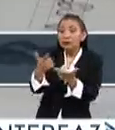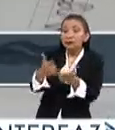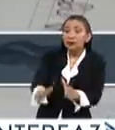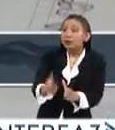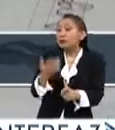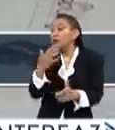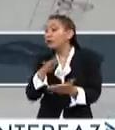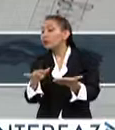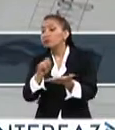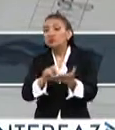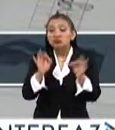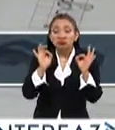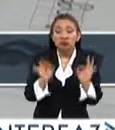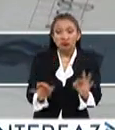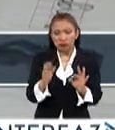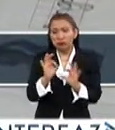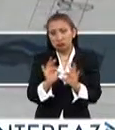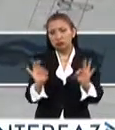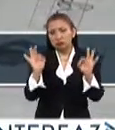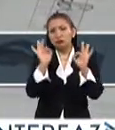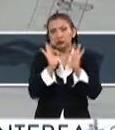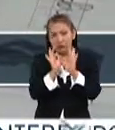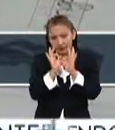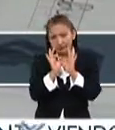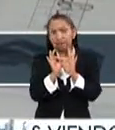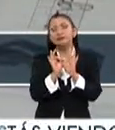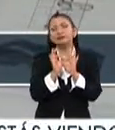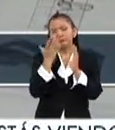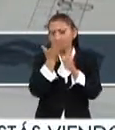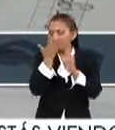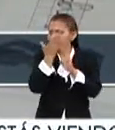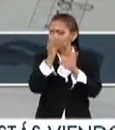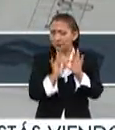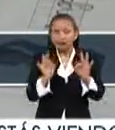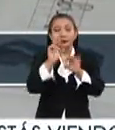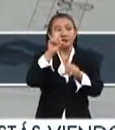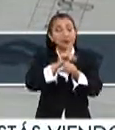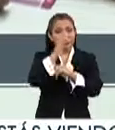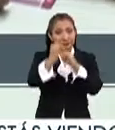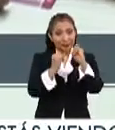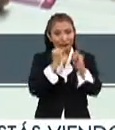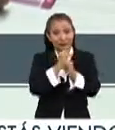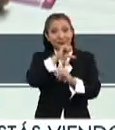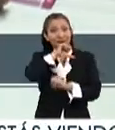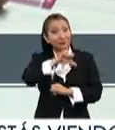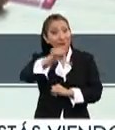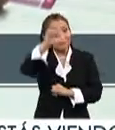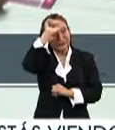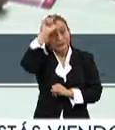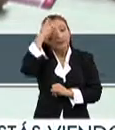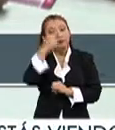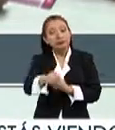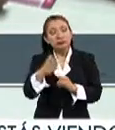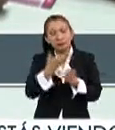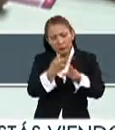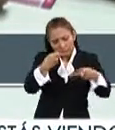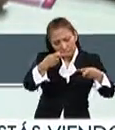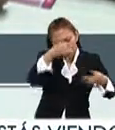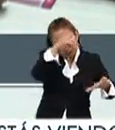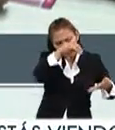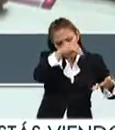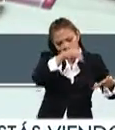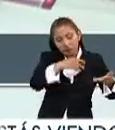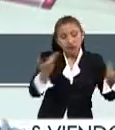de analfabetismo. Que si bien es importante y importantísimo el Día Internacional de la Alfabetización para delinear las estrategias y